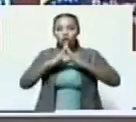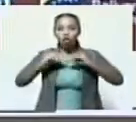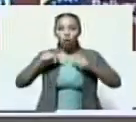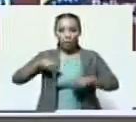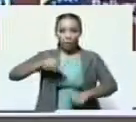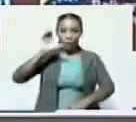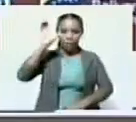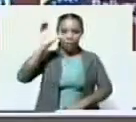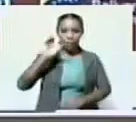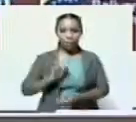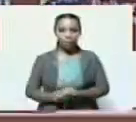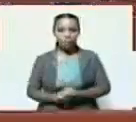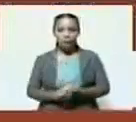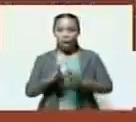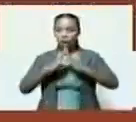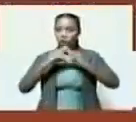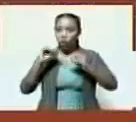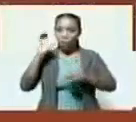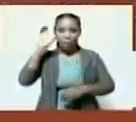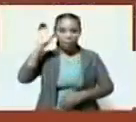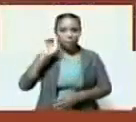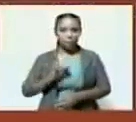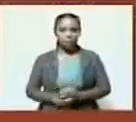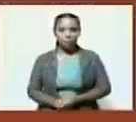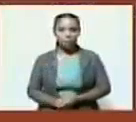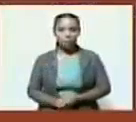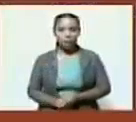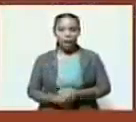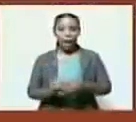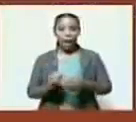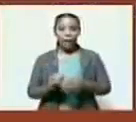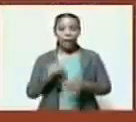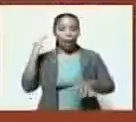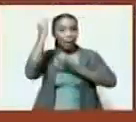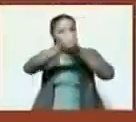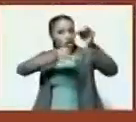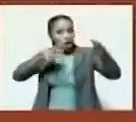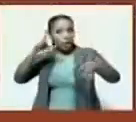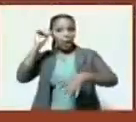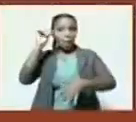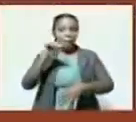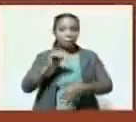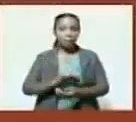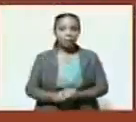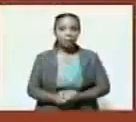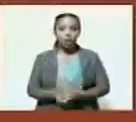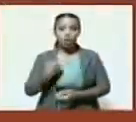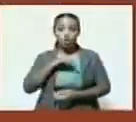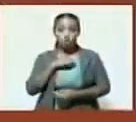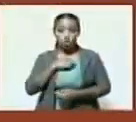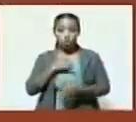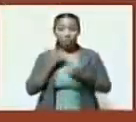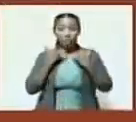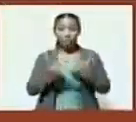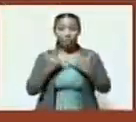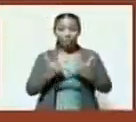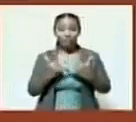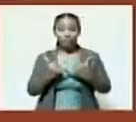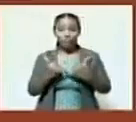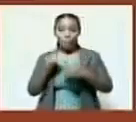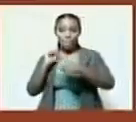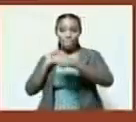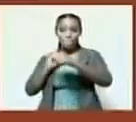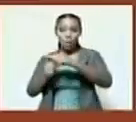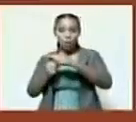país, en todo el país. En Amazonas también acabamos de inutilizar unas